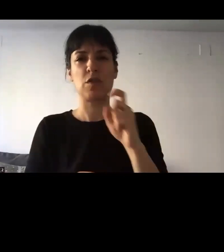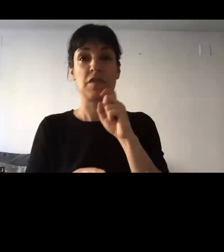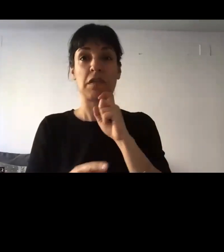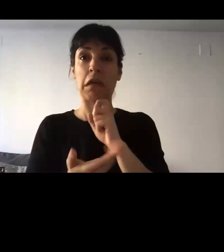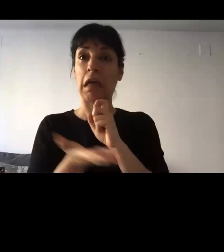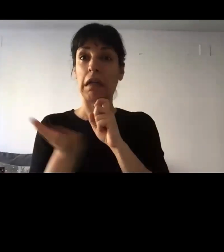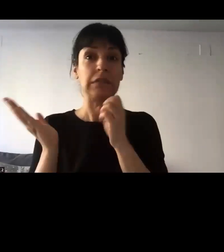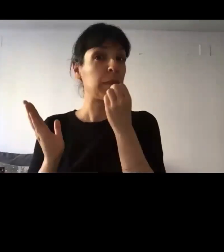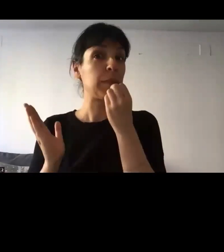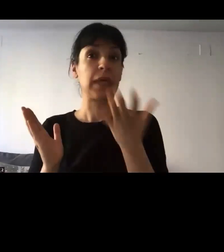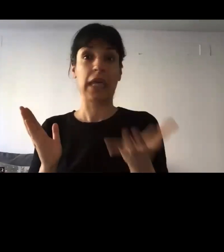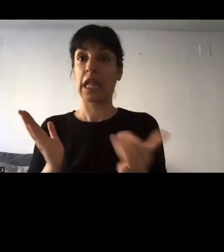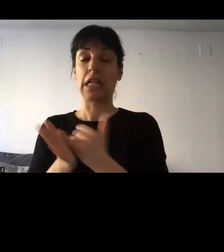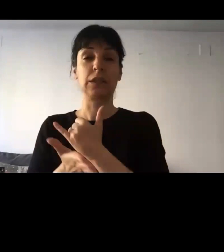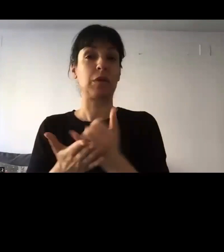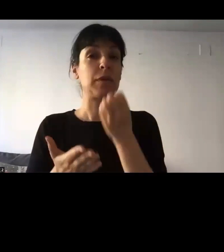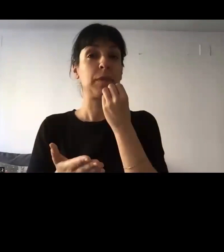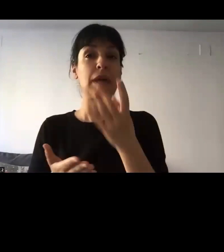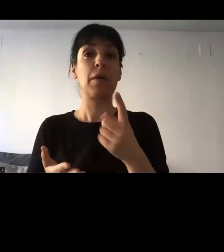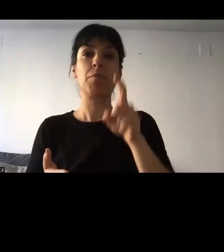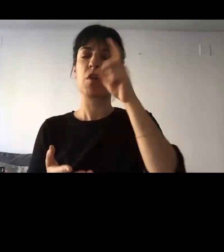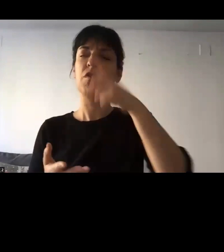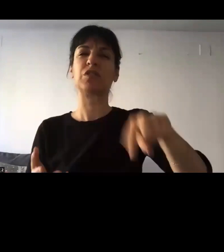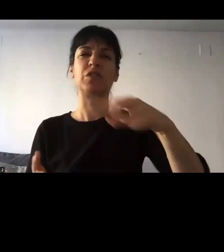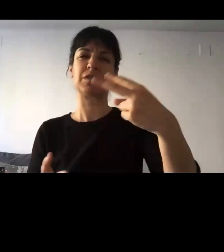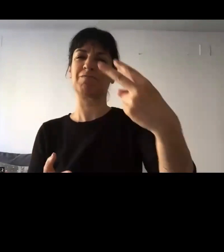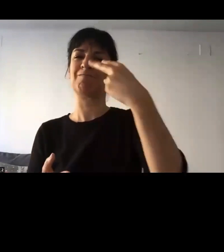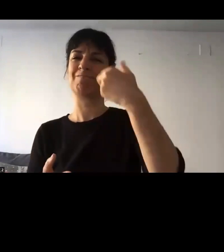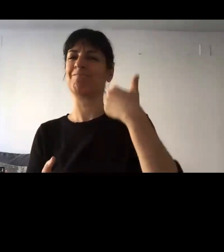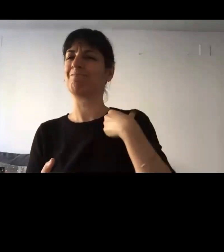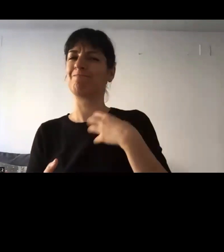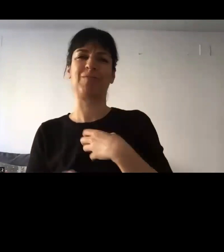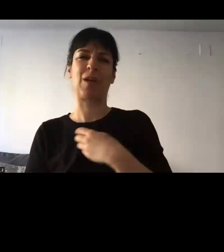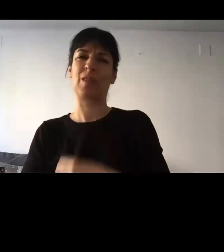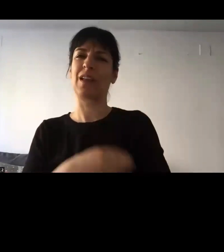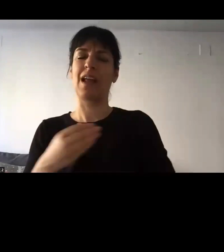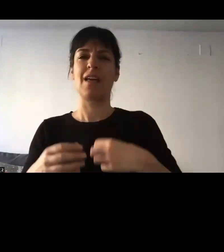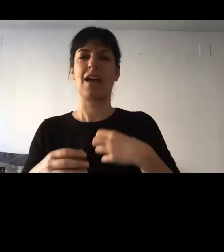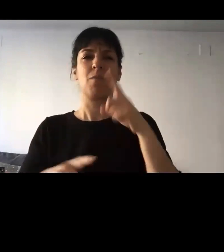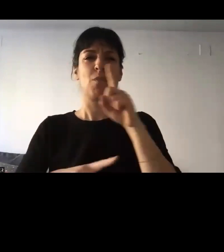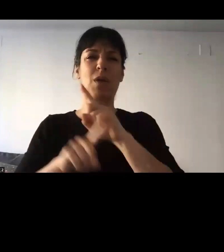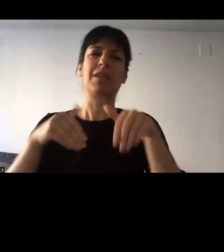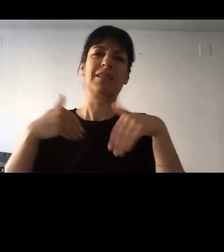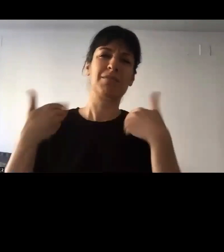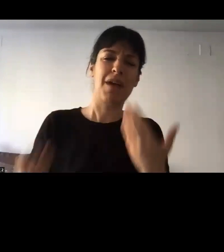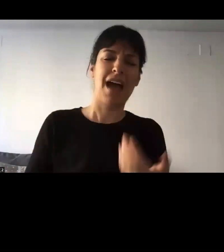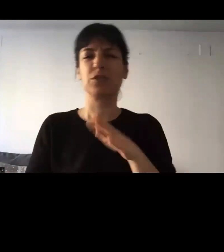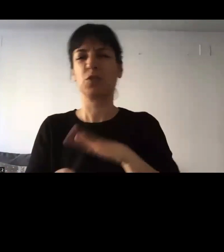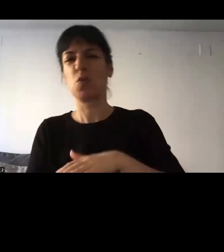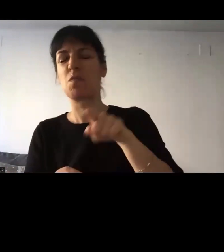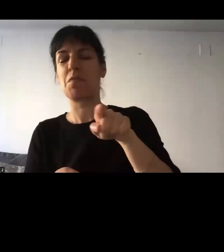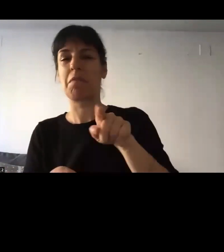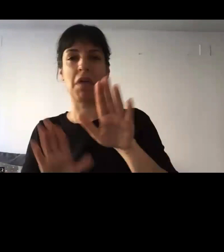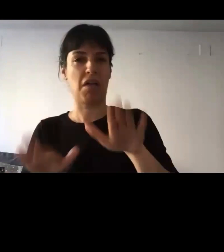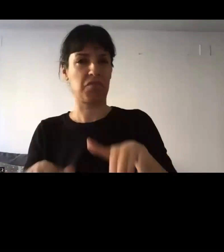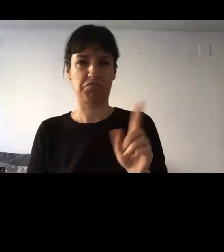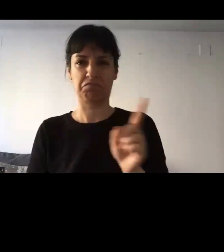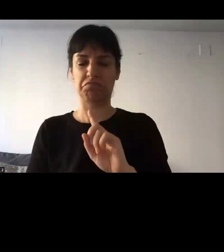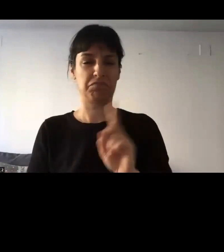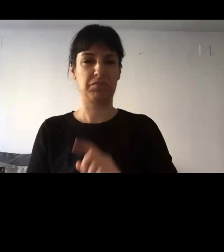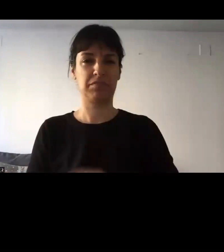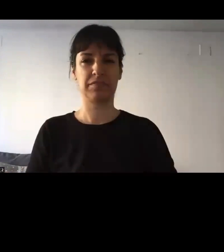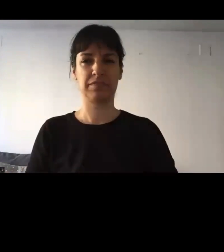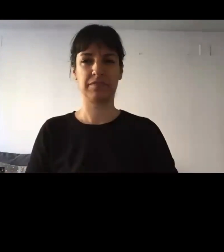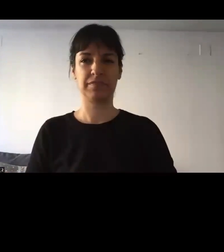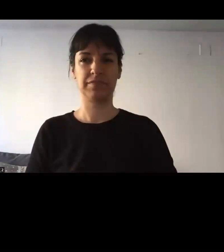se pensaban que yo realmente no podía hacer nada y que iban a tener más problemas conmigo. Sí que es cierto que todo